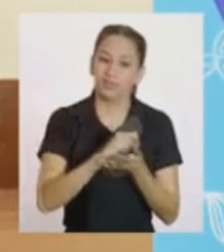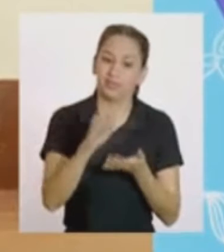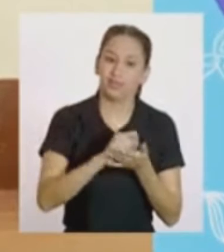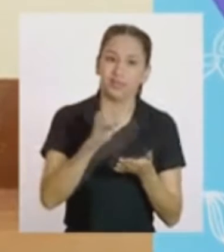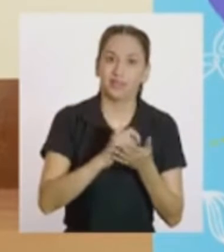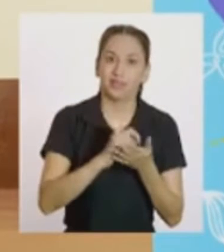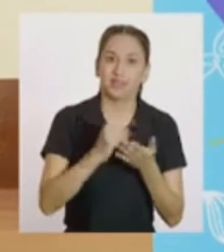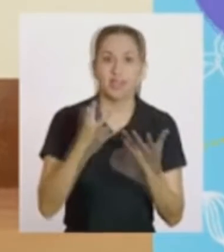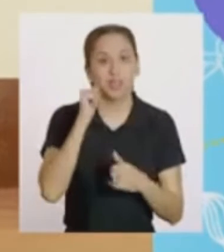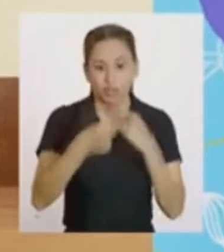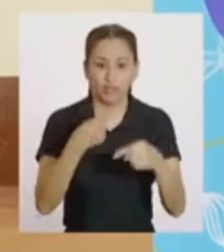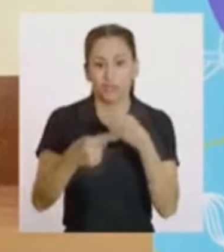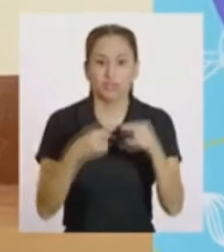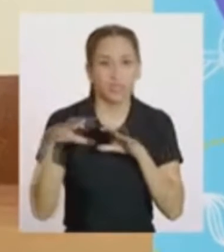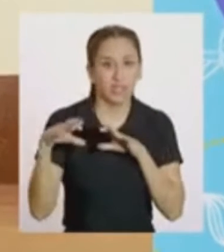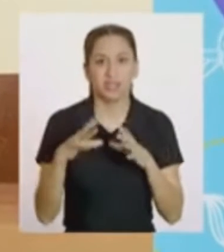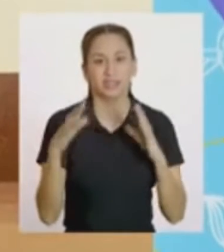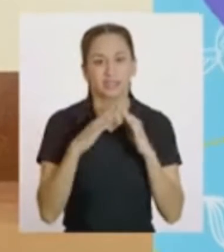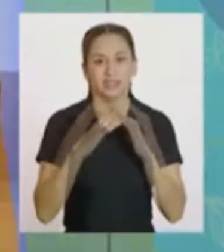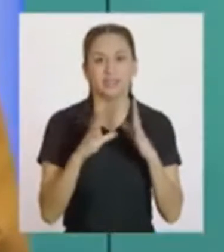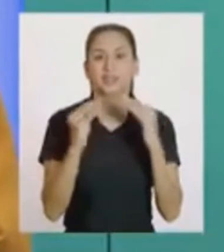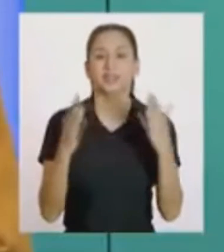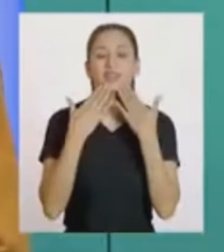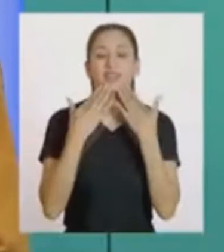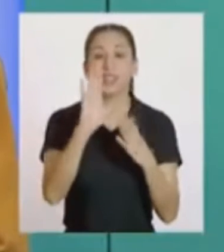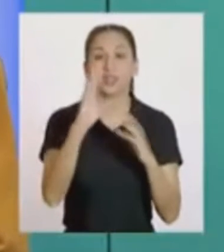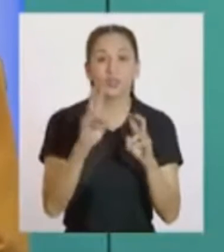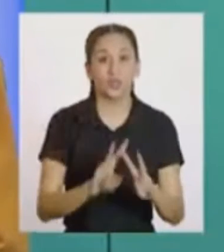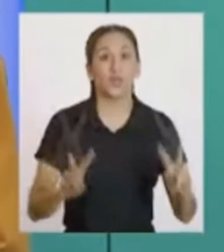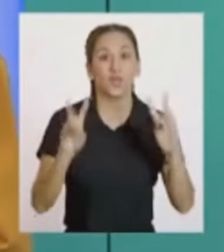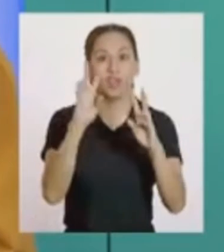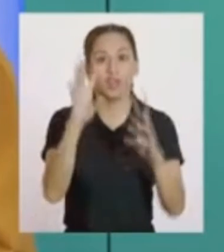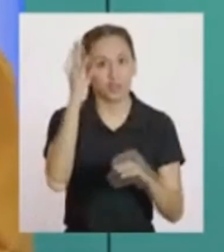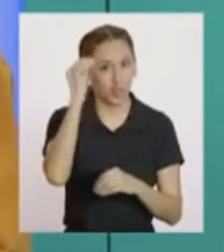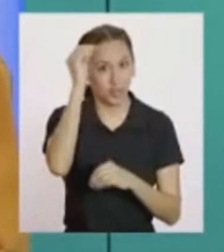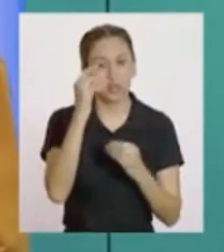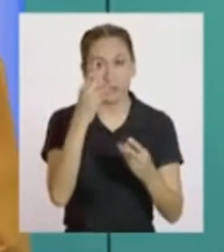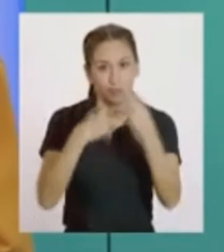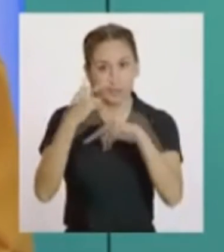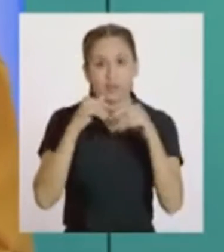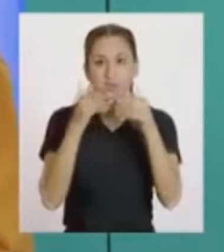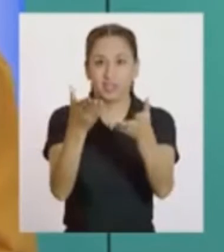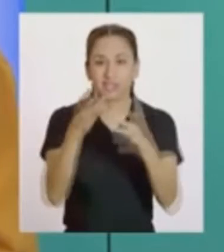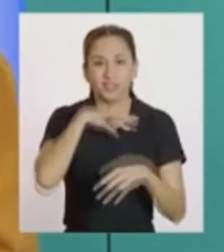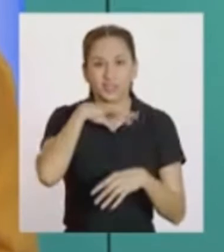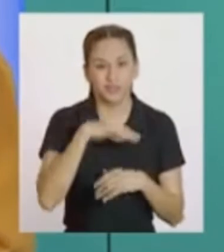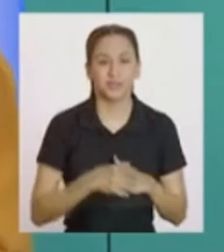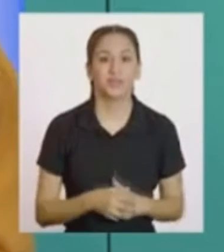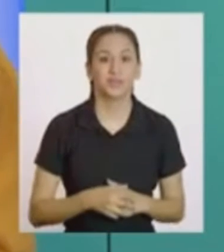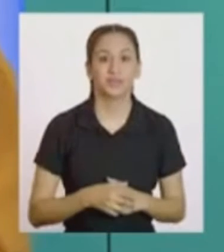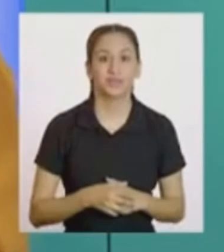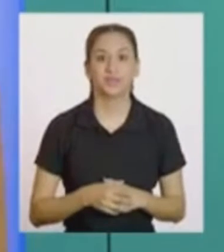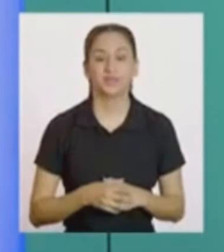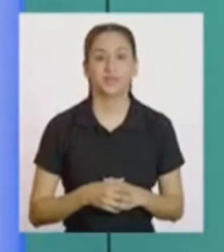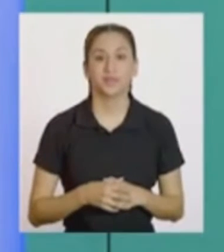lo desarrollamos en las interacciones diarias de clase. Muchas gracias por sus valiosos aportes. Volvemos con ustedes, Rodrigo y